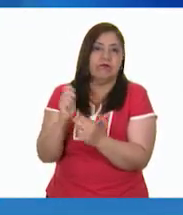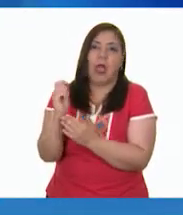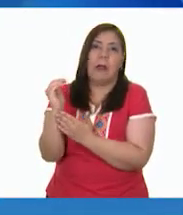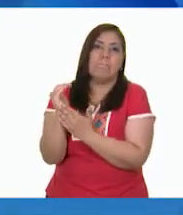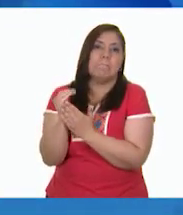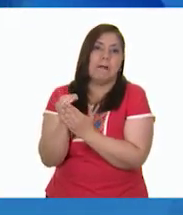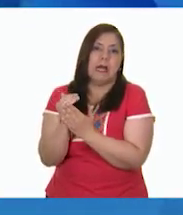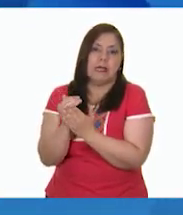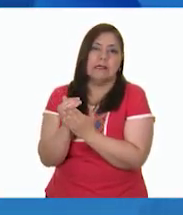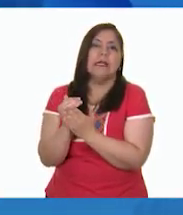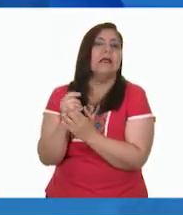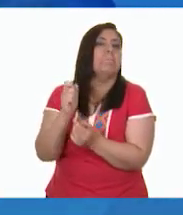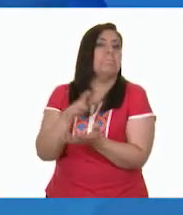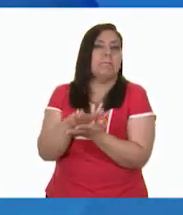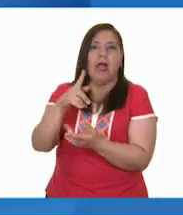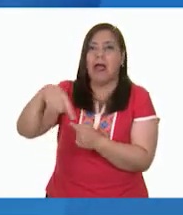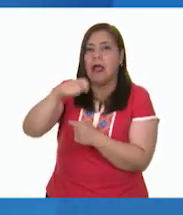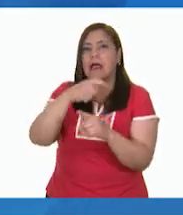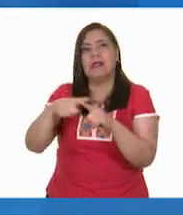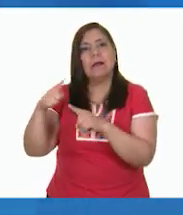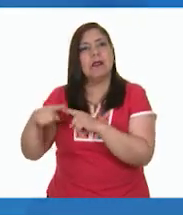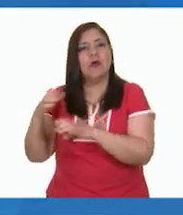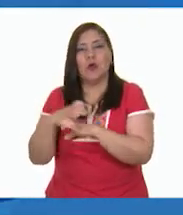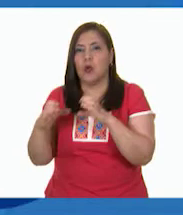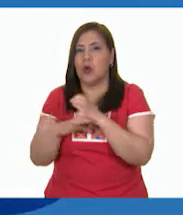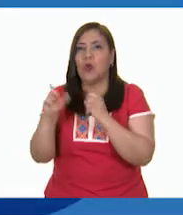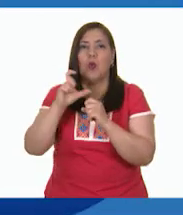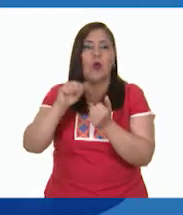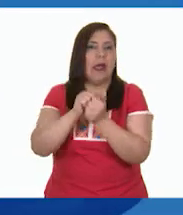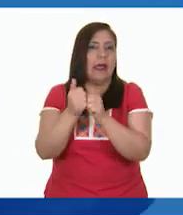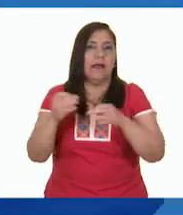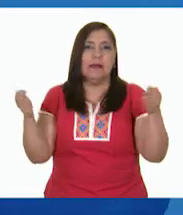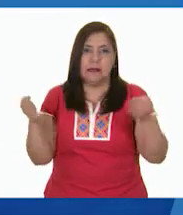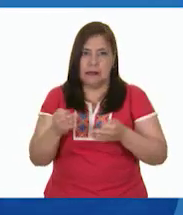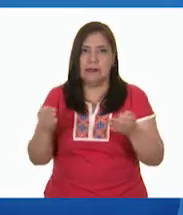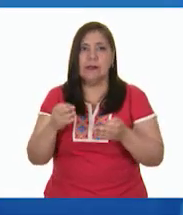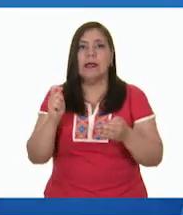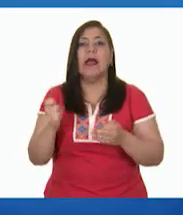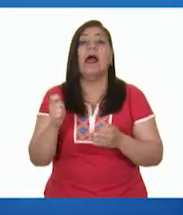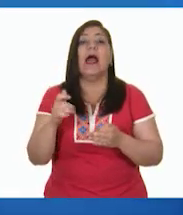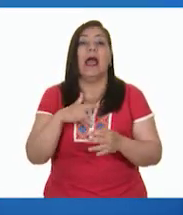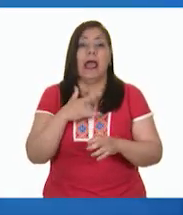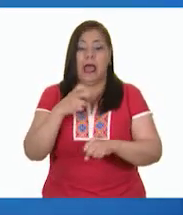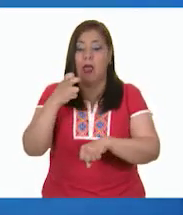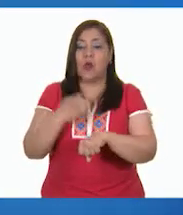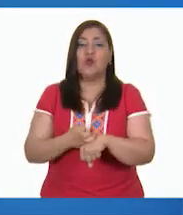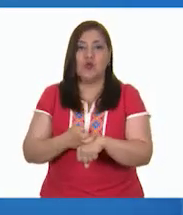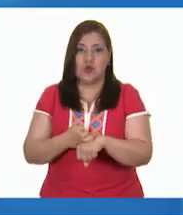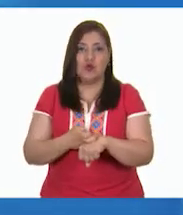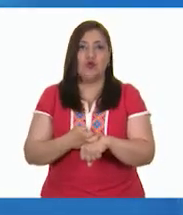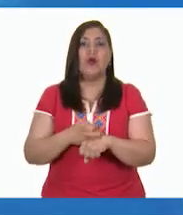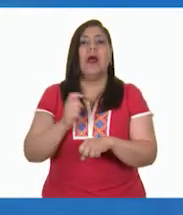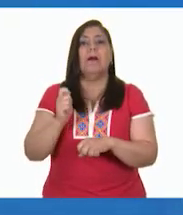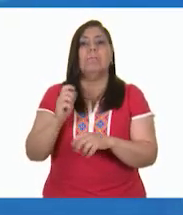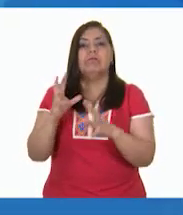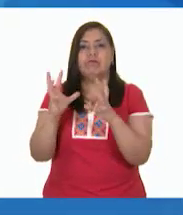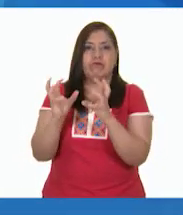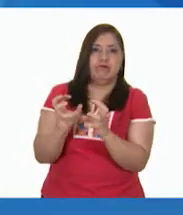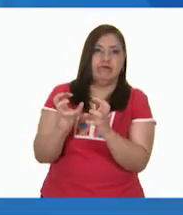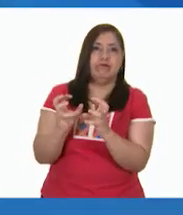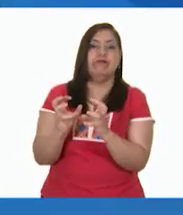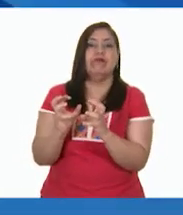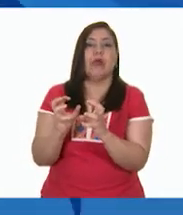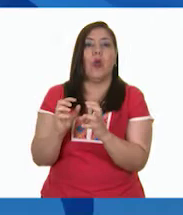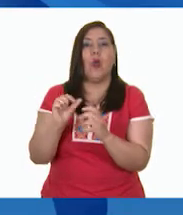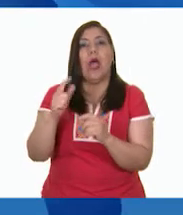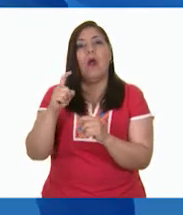la mayoría de las sustancias cuando se congelan. Normalmente los sólidos son más densos que los líquidos. El agua